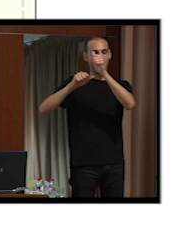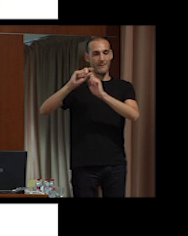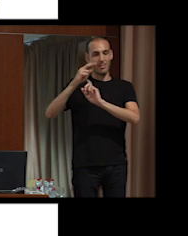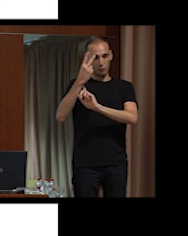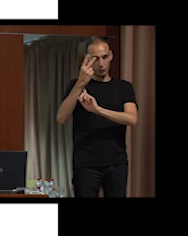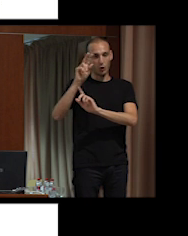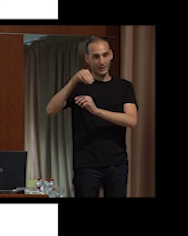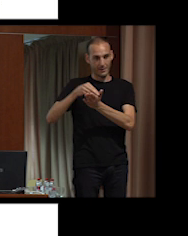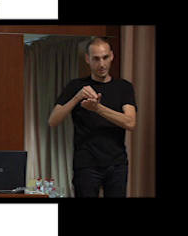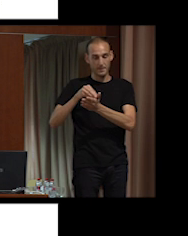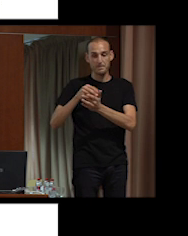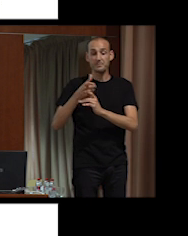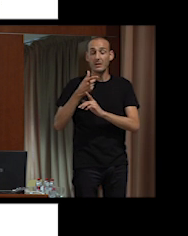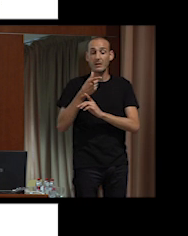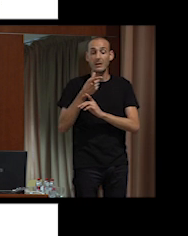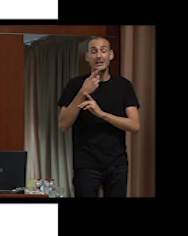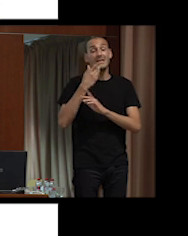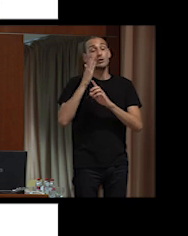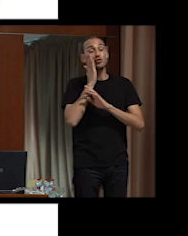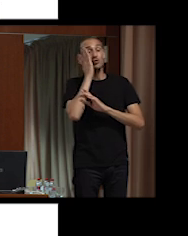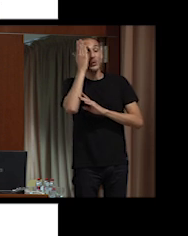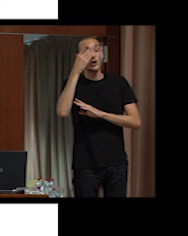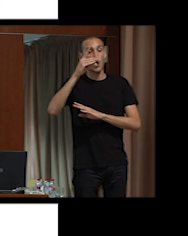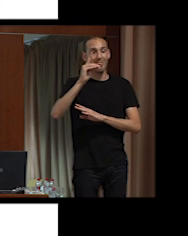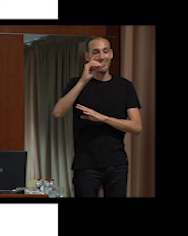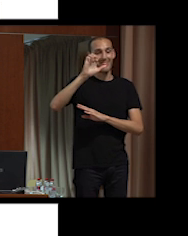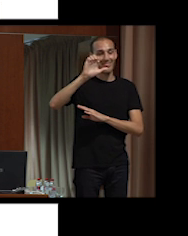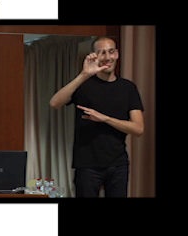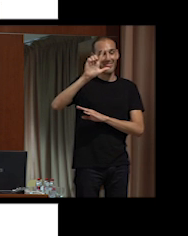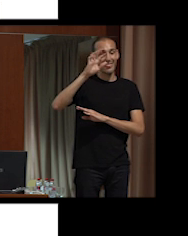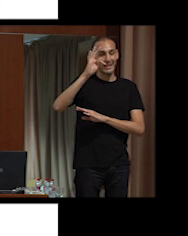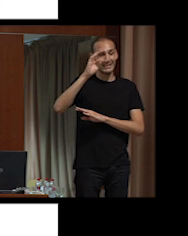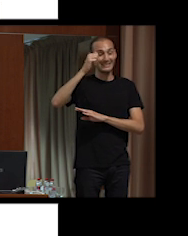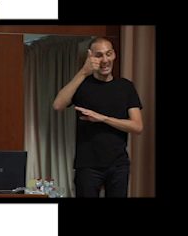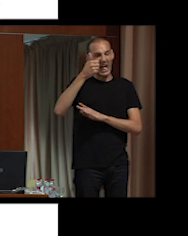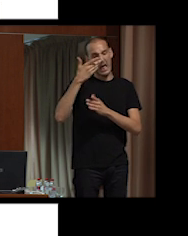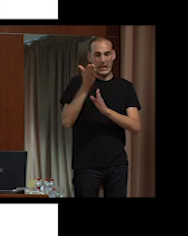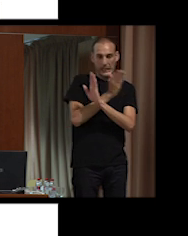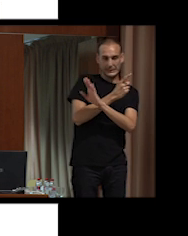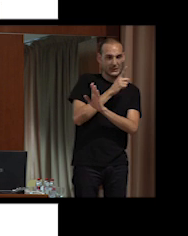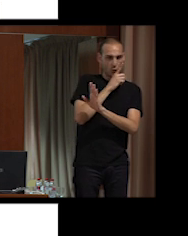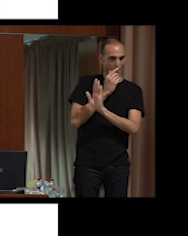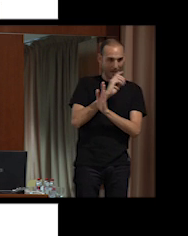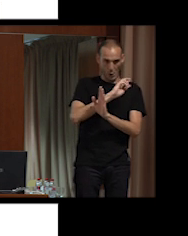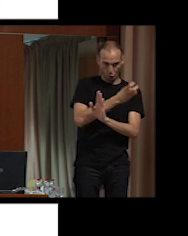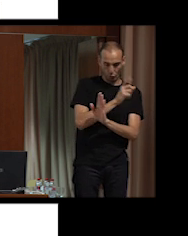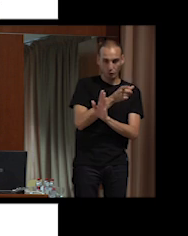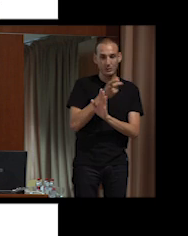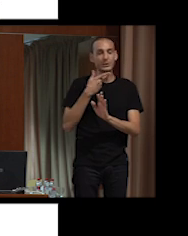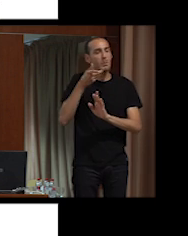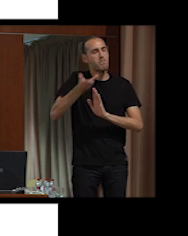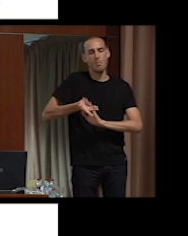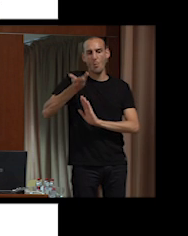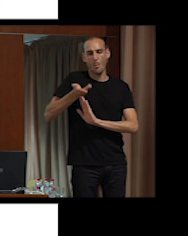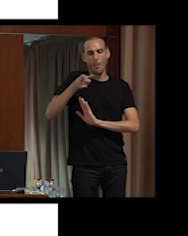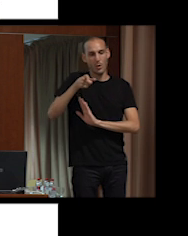recuperar. El sueño delta, el sueño que era lo que antes era la fase 3 y 4, es un sueño muy importante. Es un cuarto de la